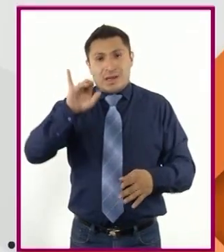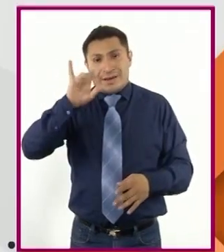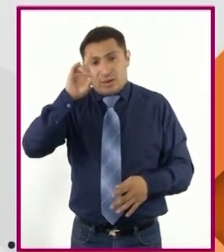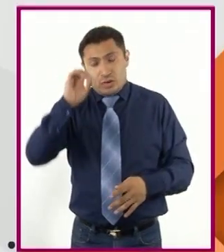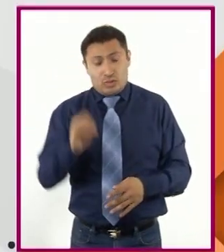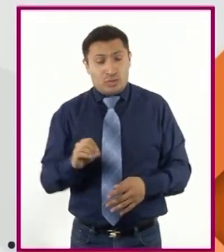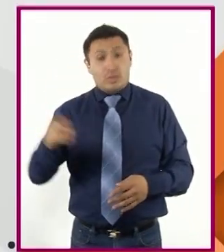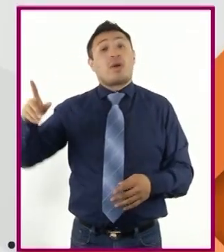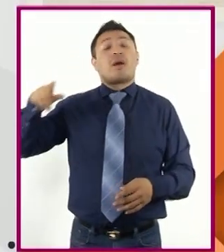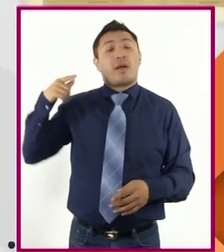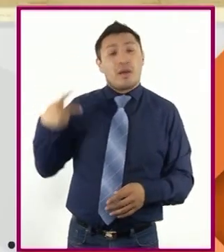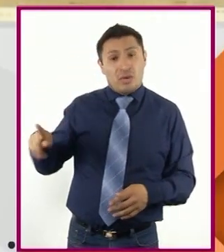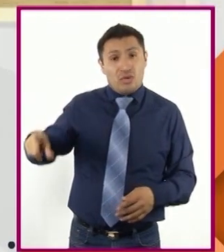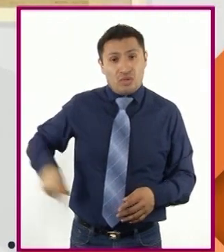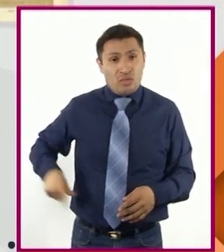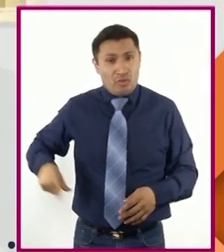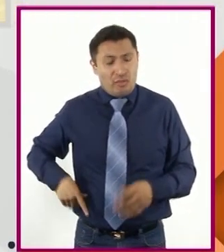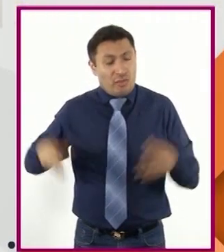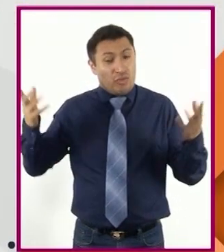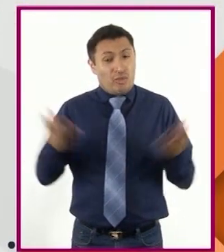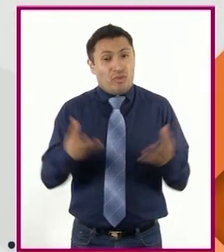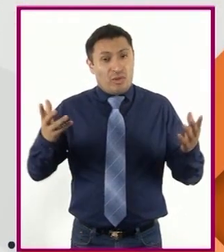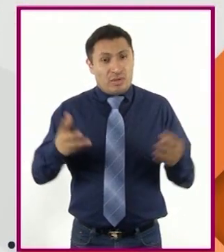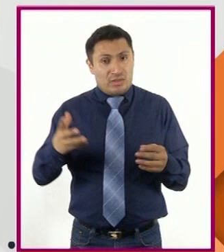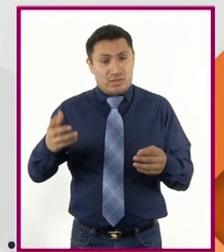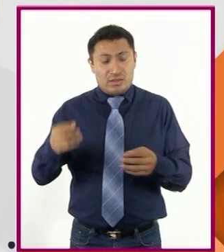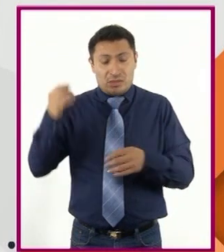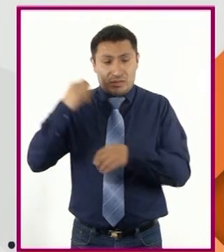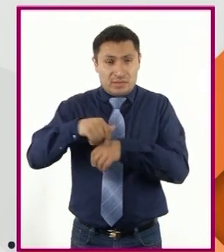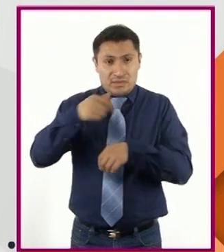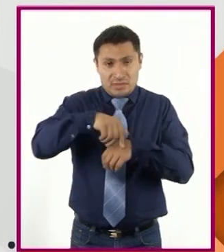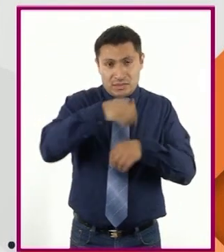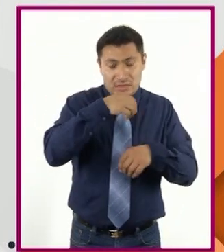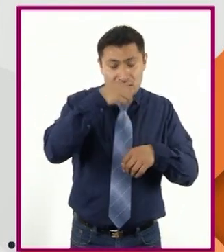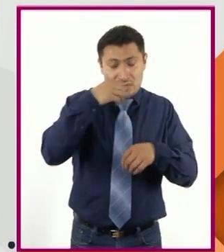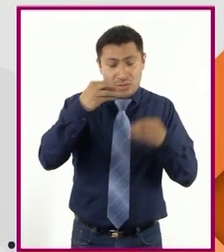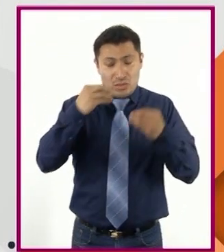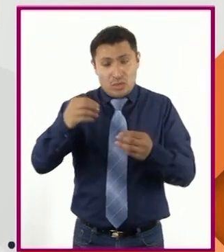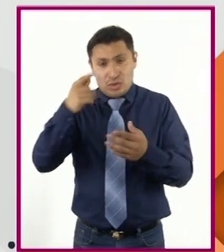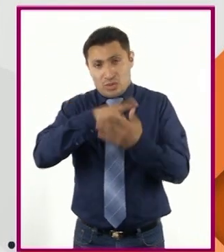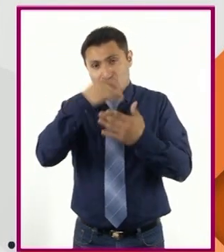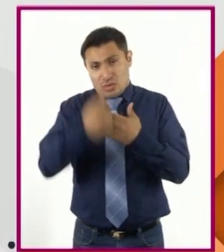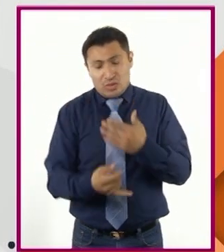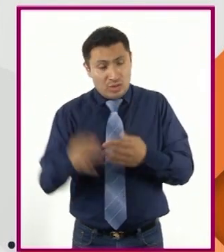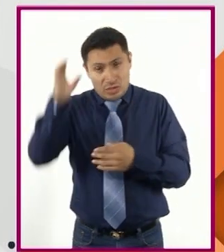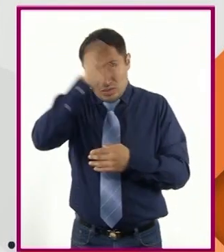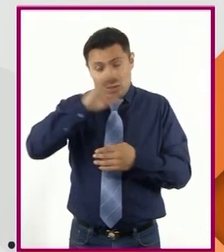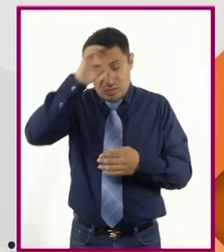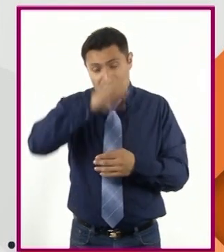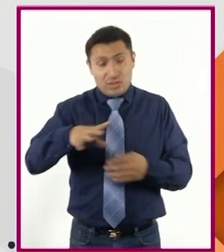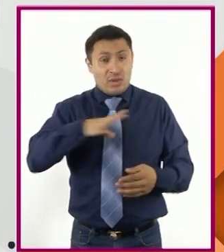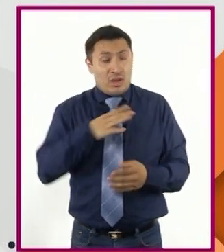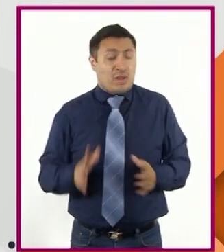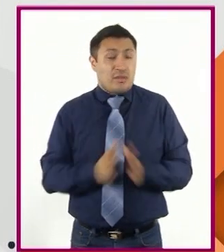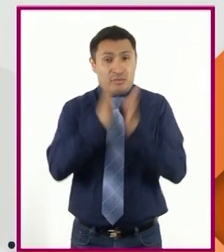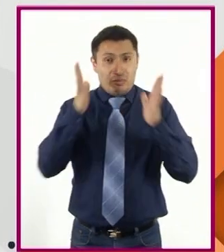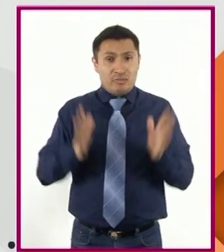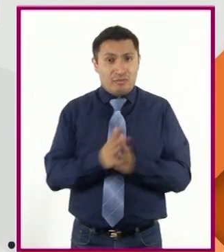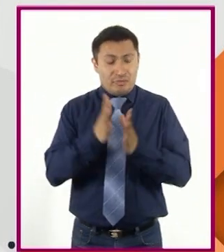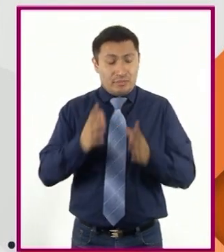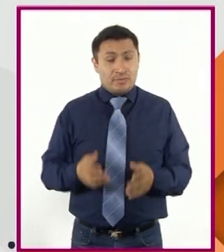el imperio, se llevaron a cabo numerosos proyectos de carácter científico en los que tuvieron